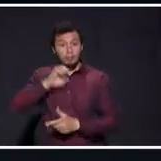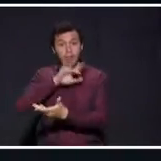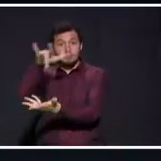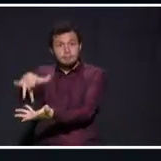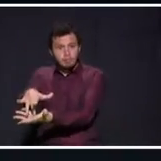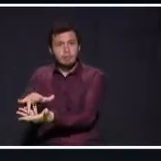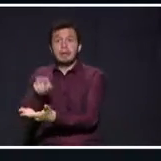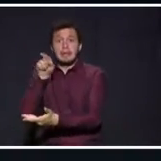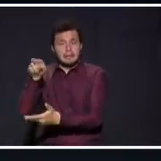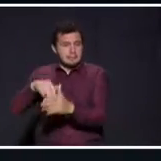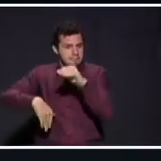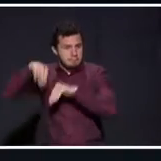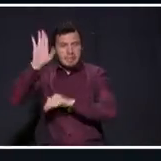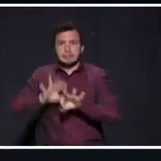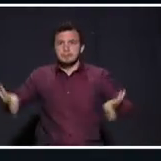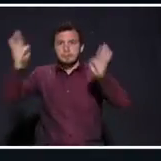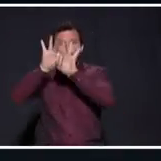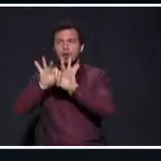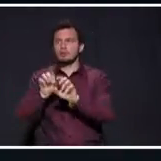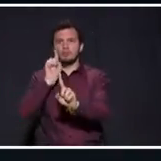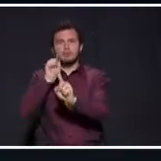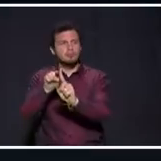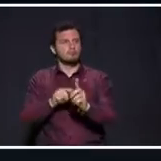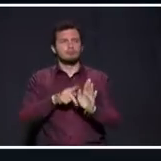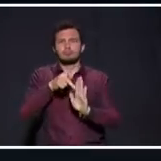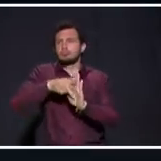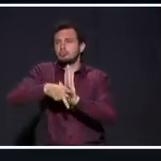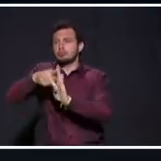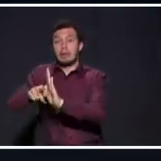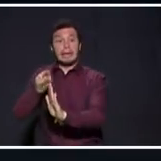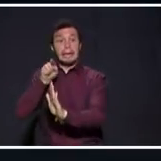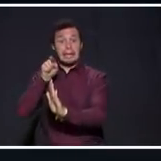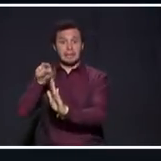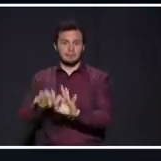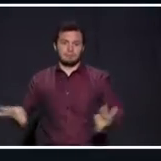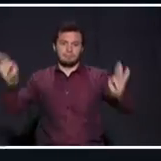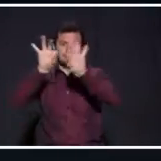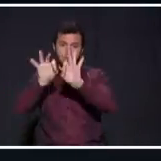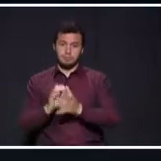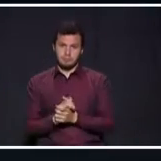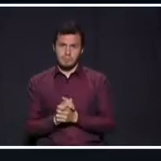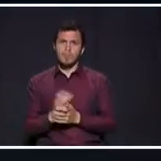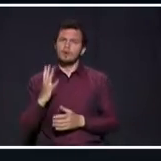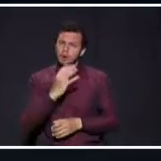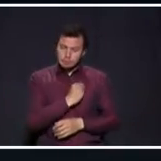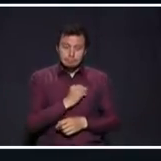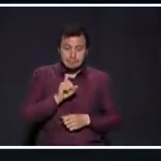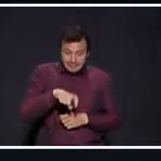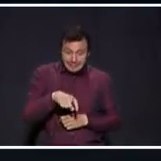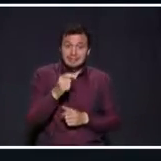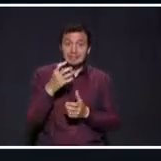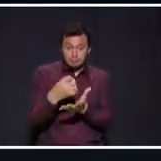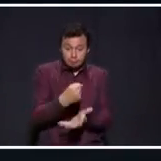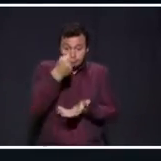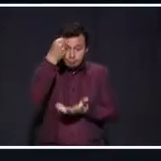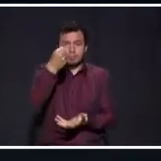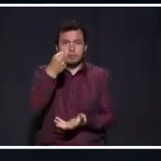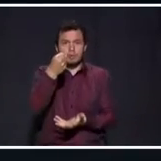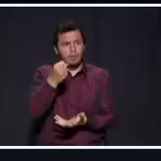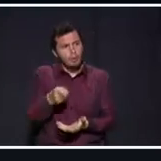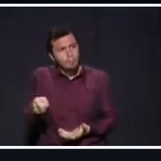desarrollo de comunicación nosotros vamos a hacer una propuesta necesitamos recursos porque no los hay hay que generar por parte